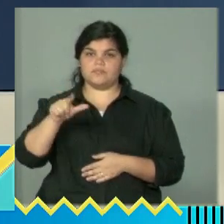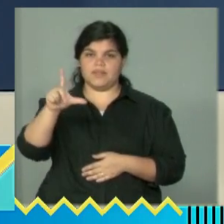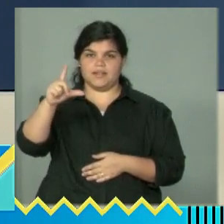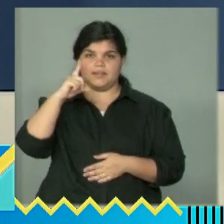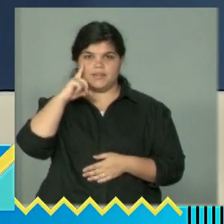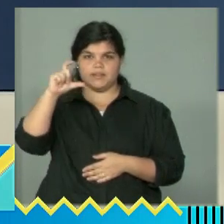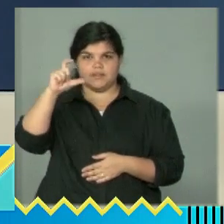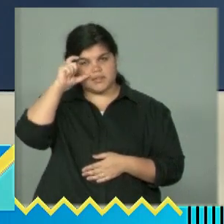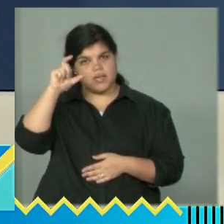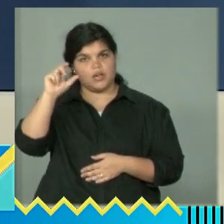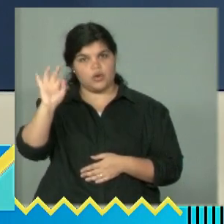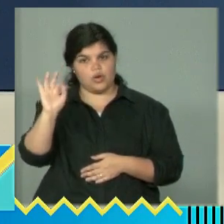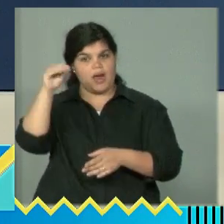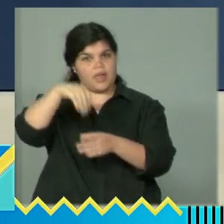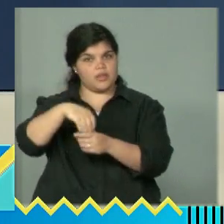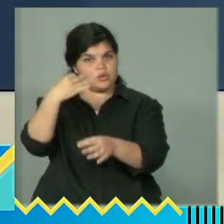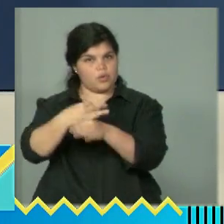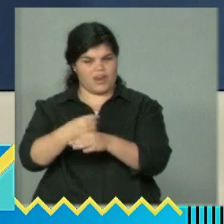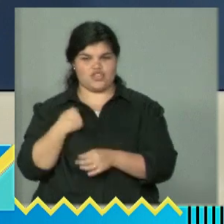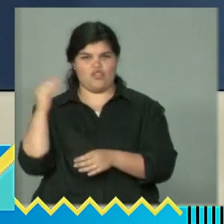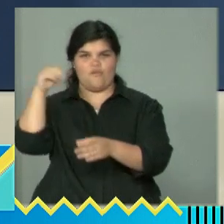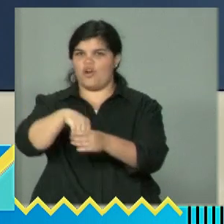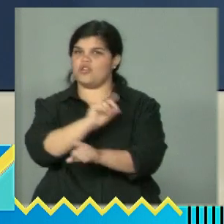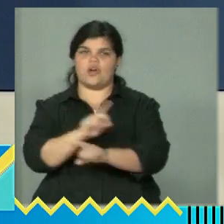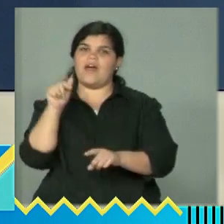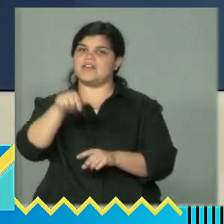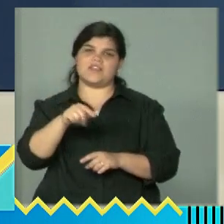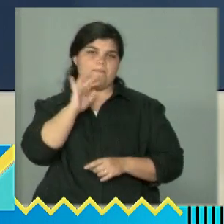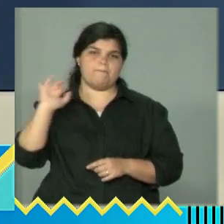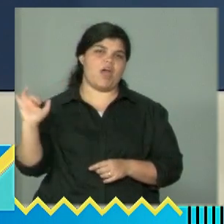que no es porque voy ahí nada más, sino que para mí es la mejor escuela de la universidad.